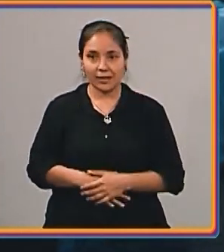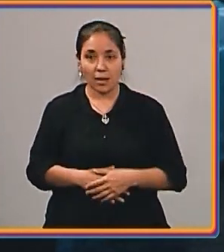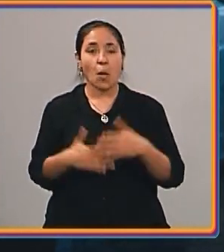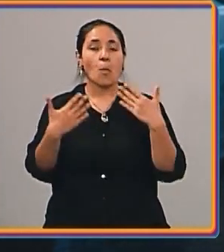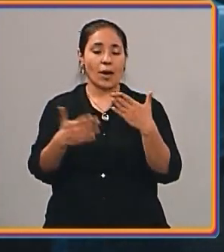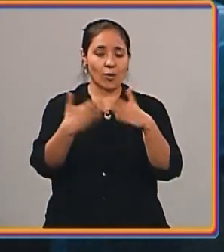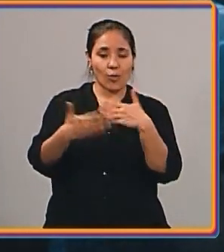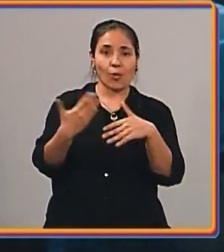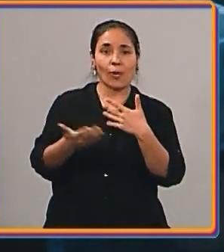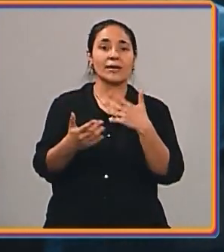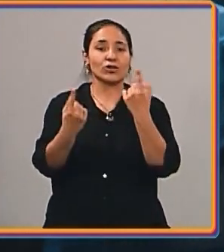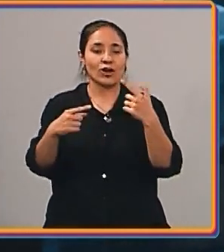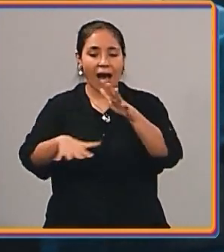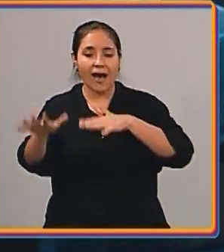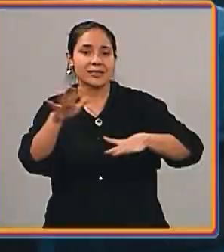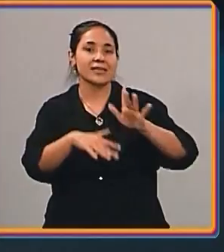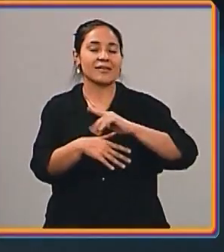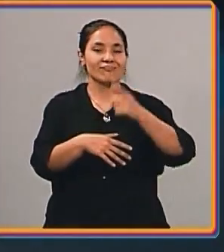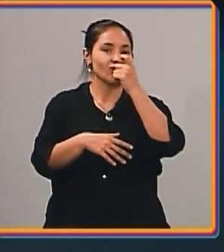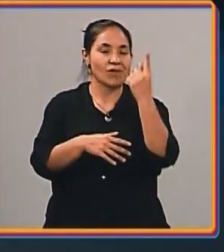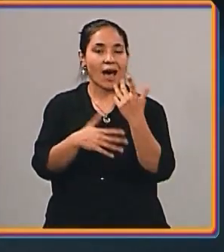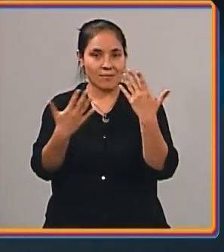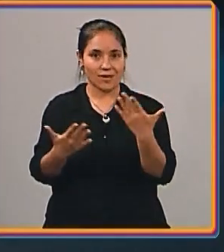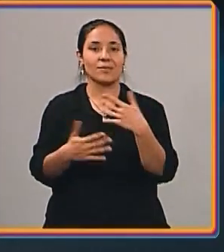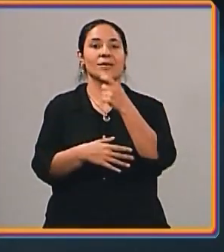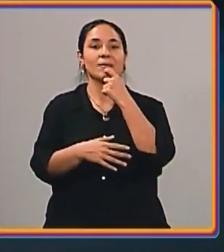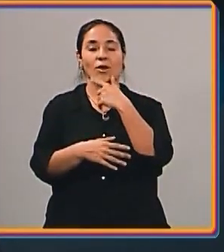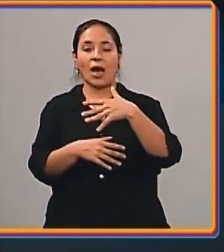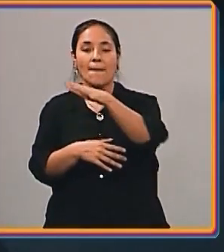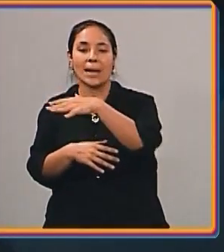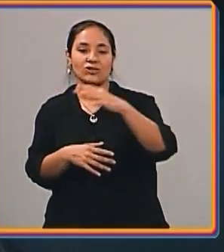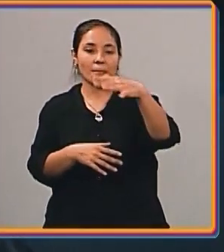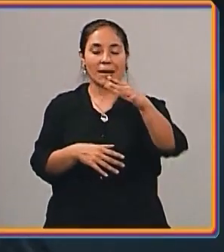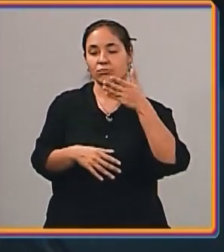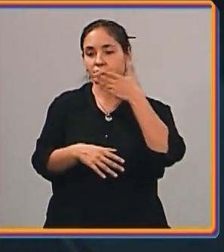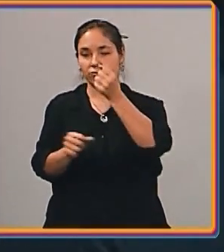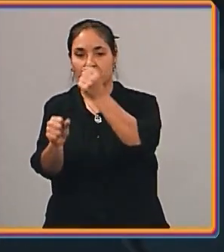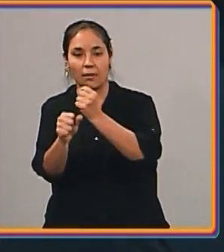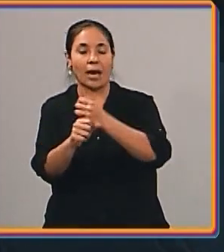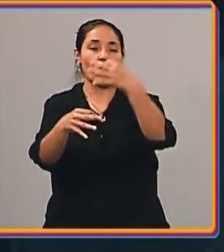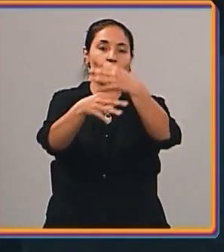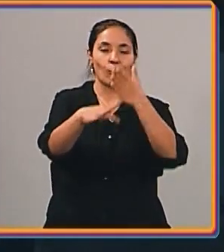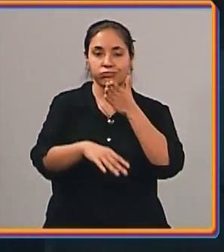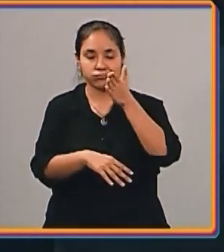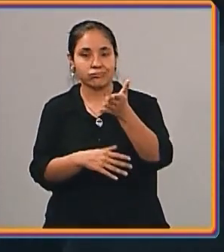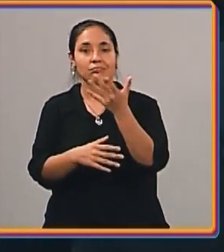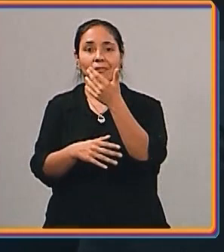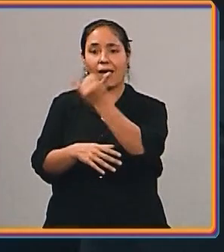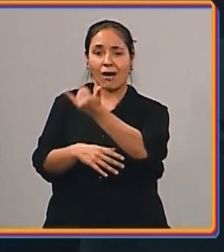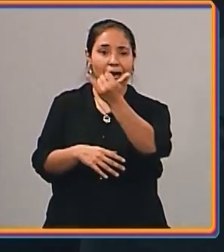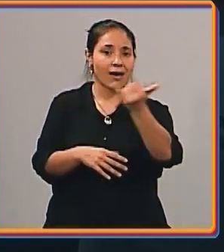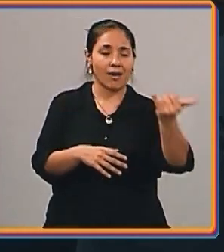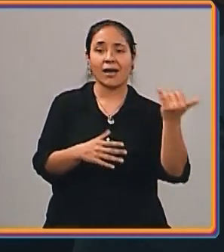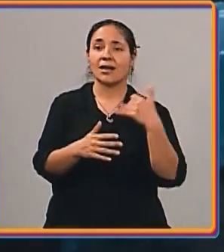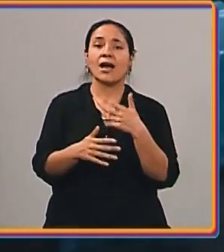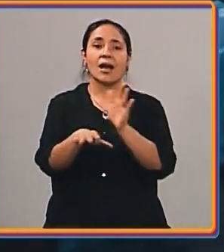nos ayudará a realizar tareas de manera más eficaz. Llevar esta práctica a los ambientes donde transitamos, sea el trabajo o la escuela,